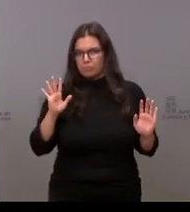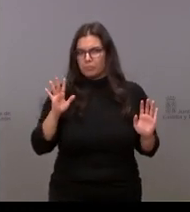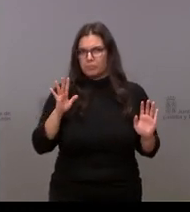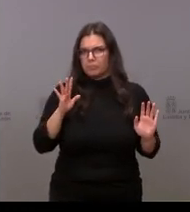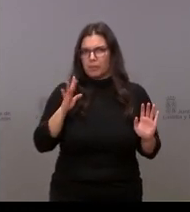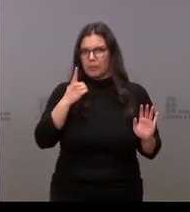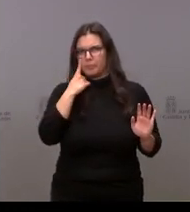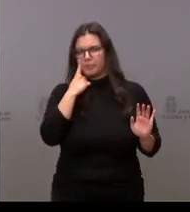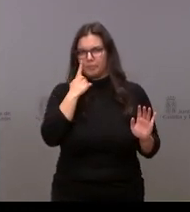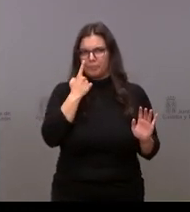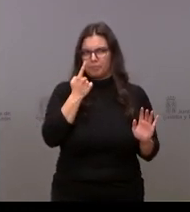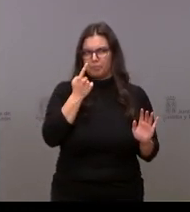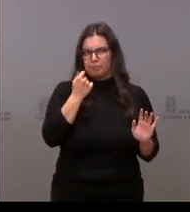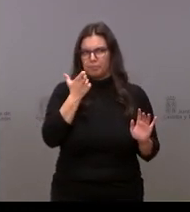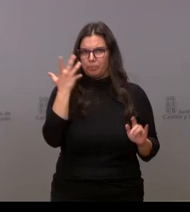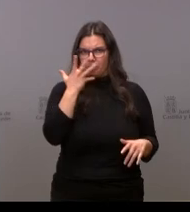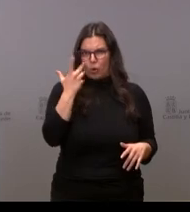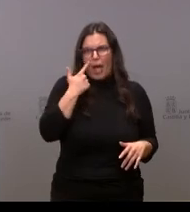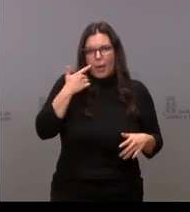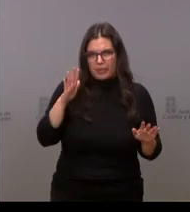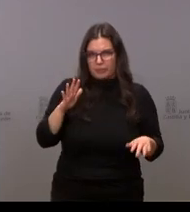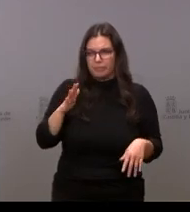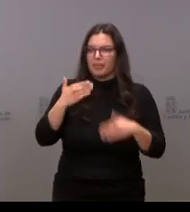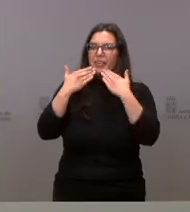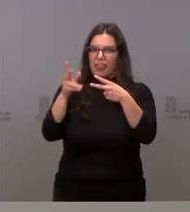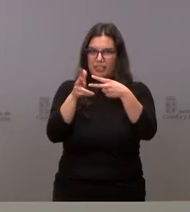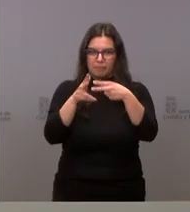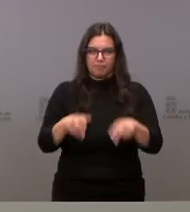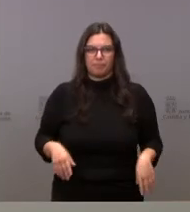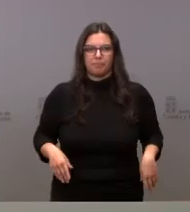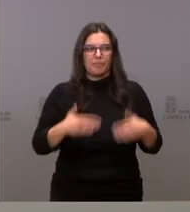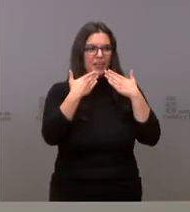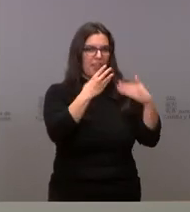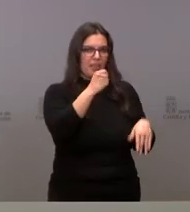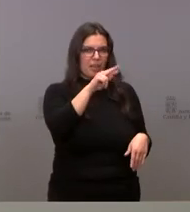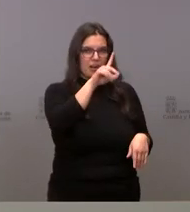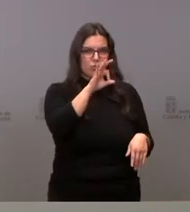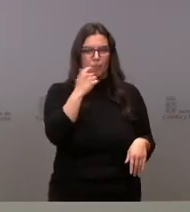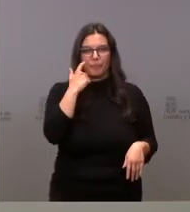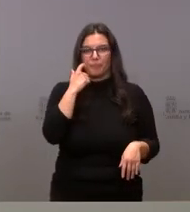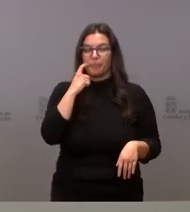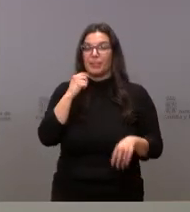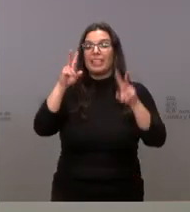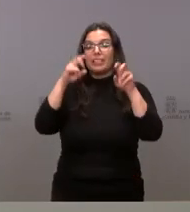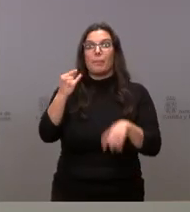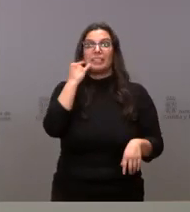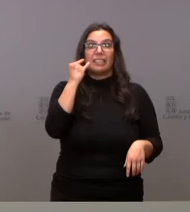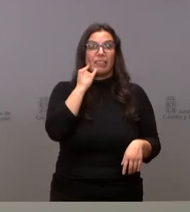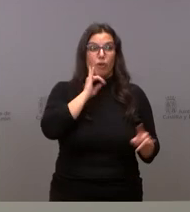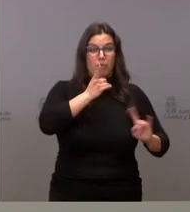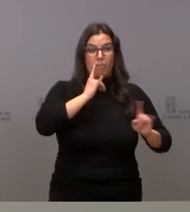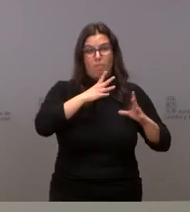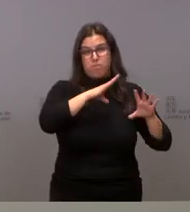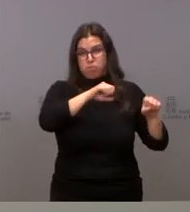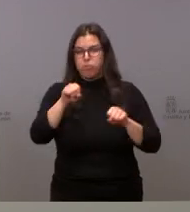aquí a ver se nos van a cerrar esto muchas gracias gracias carlos bueno en cuanto a la facturación de los teléfonos pues tengo que reconocer que